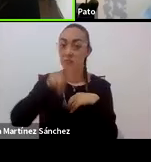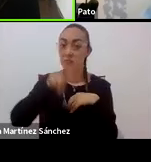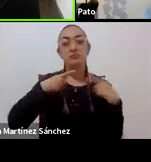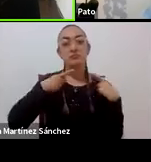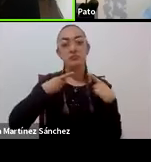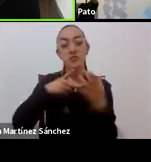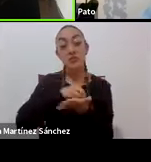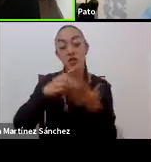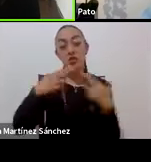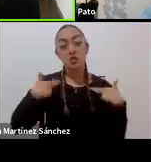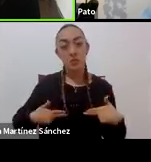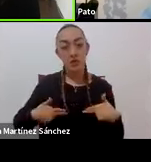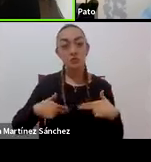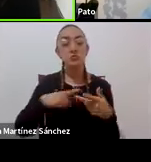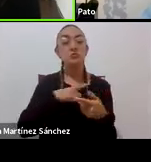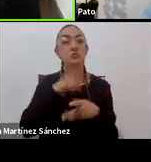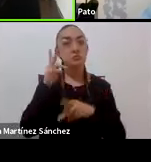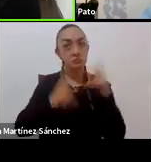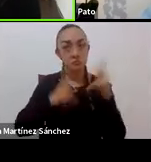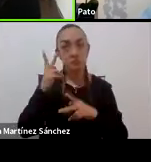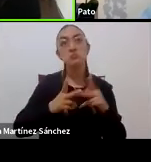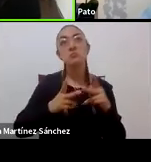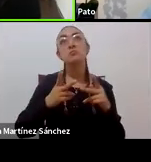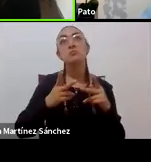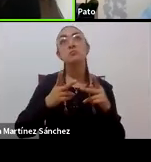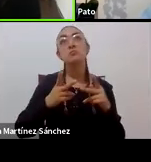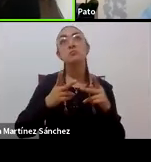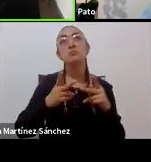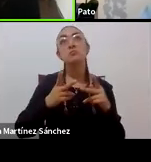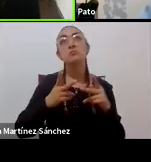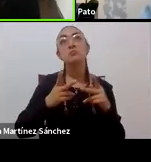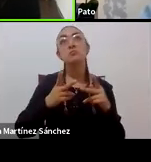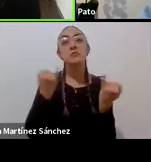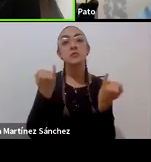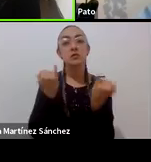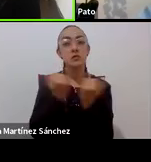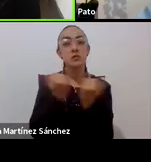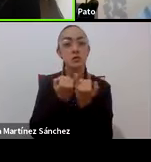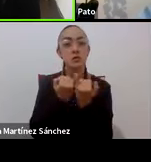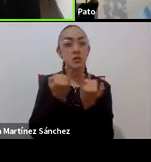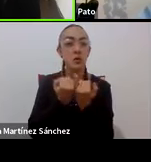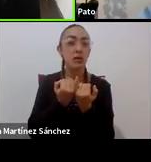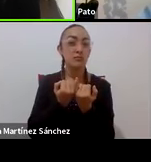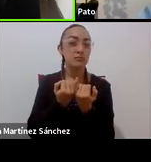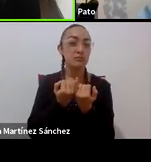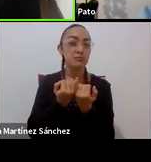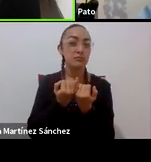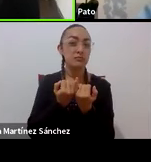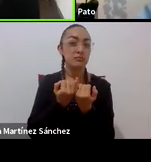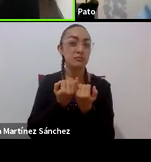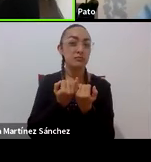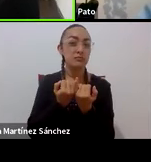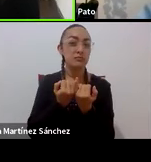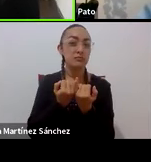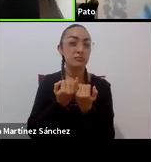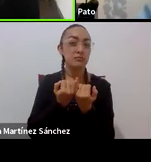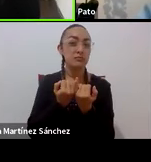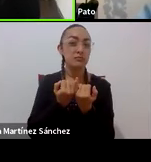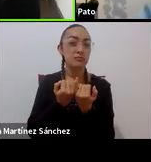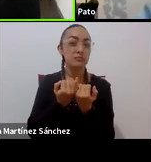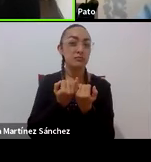y se ha hablado durante mucho tiempo de manera muy abstracta. Se habla de la paz desde un lugar donde se